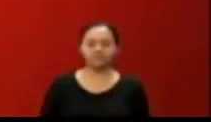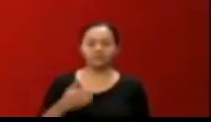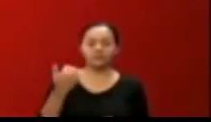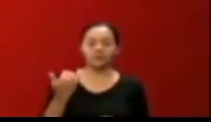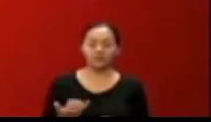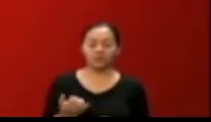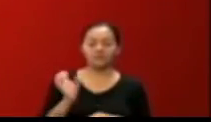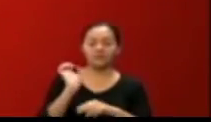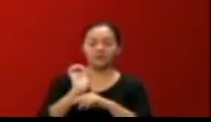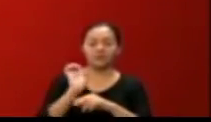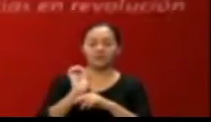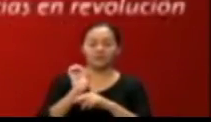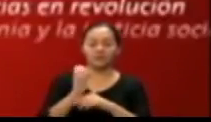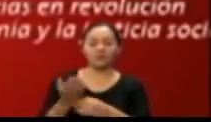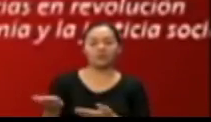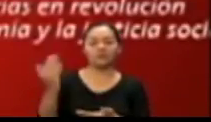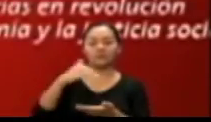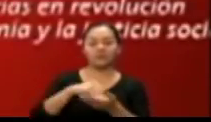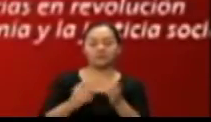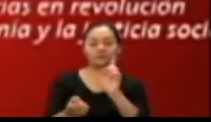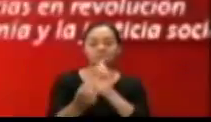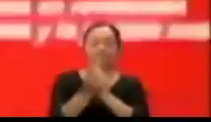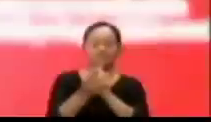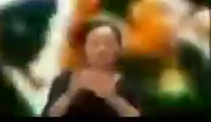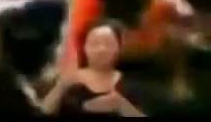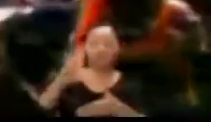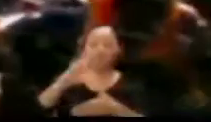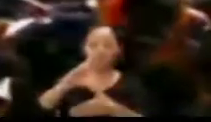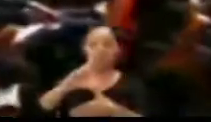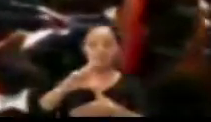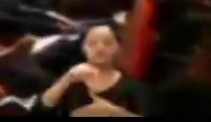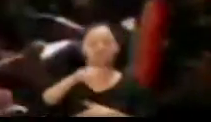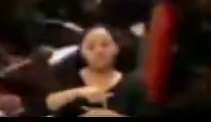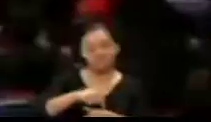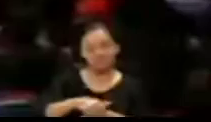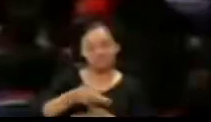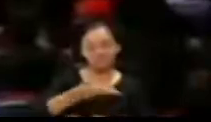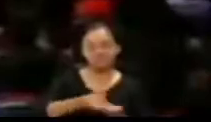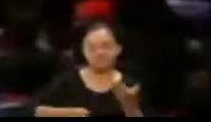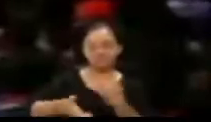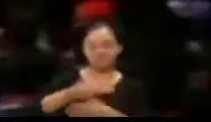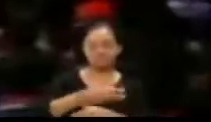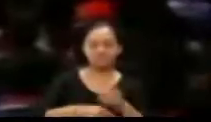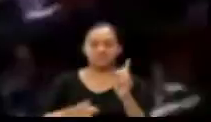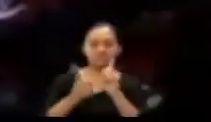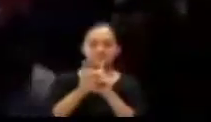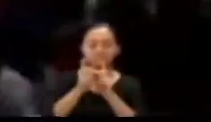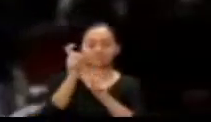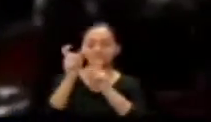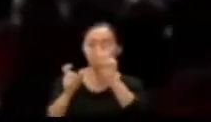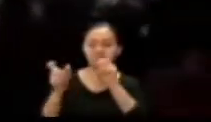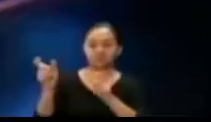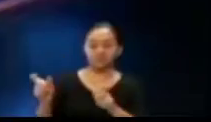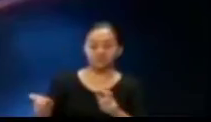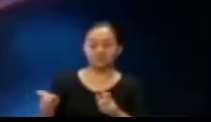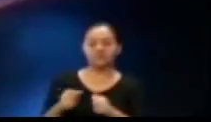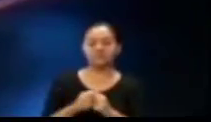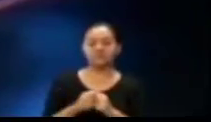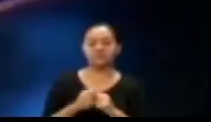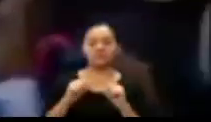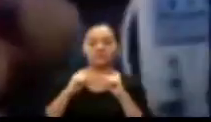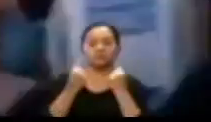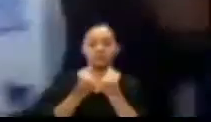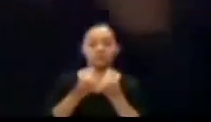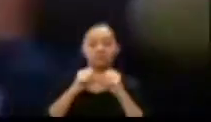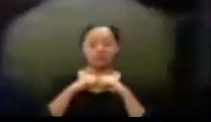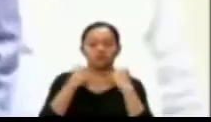La mitad del mundo es nuevamente el escenario del Encuentro Latinoamericano Progresista, un espacio que congrega a intelectuales, políticos y